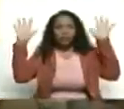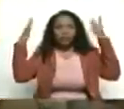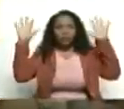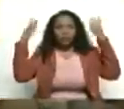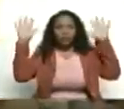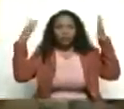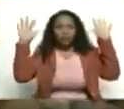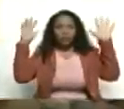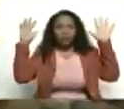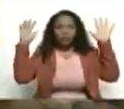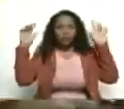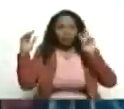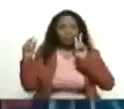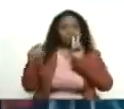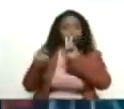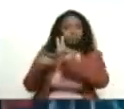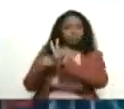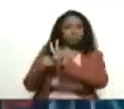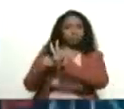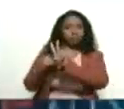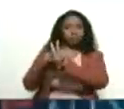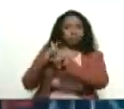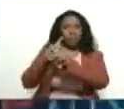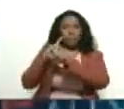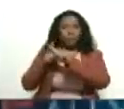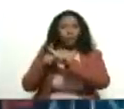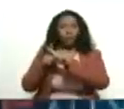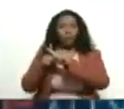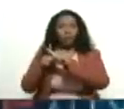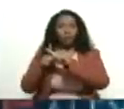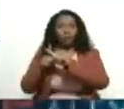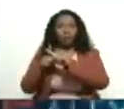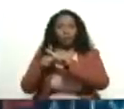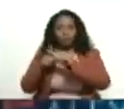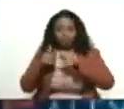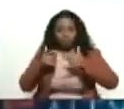Y cuando se dan cuenta que su hijo,